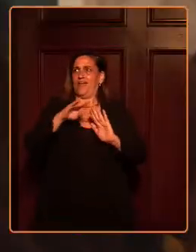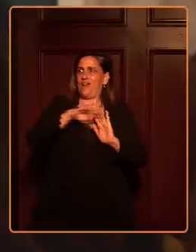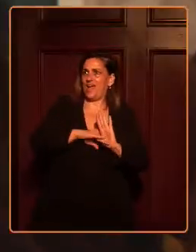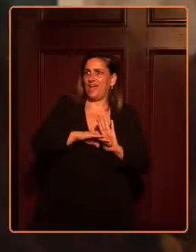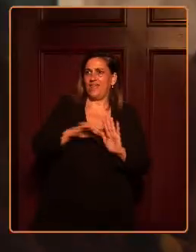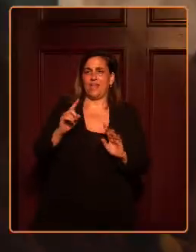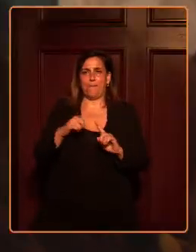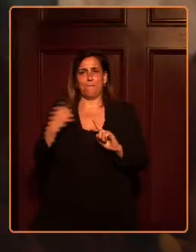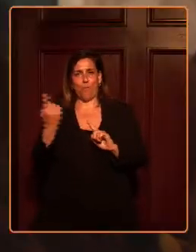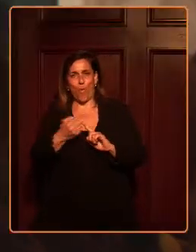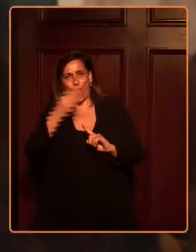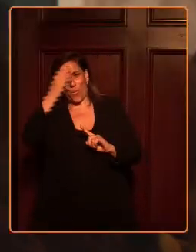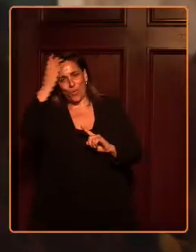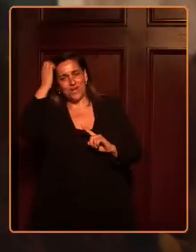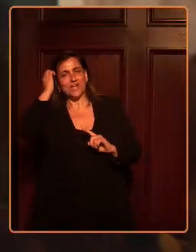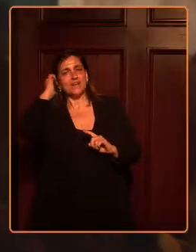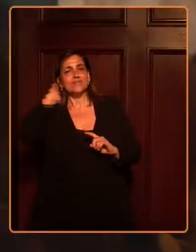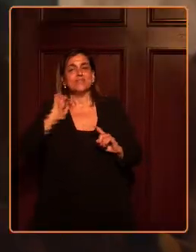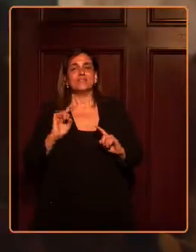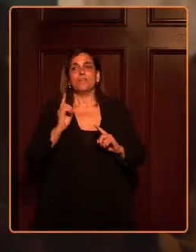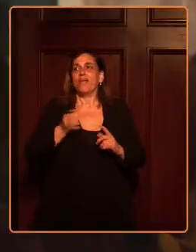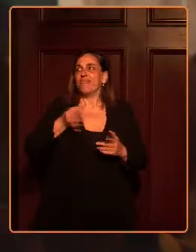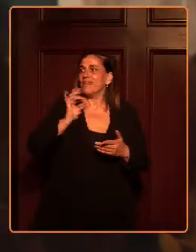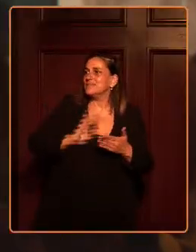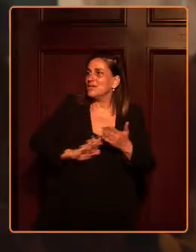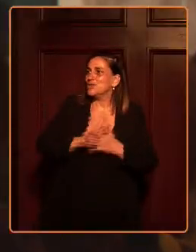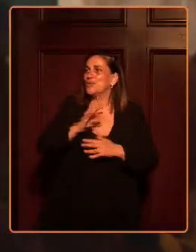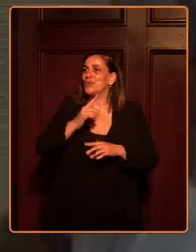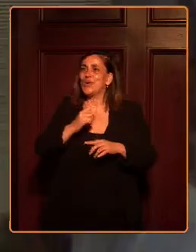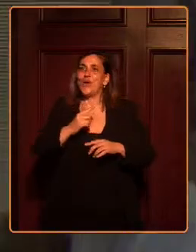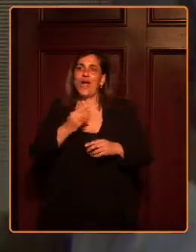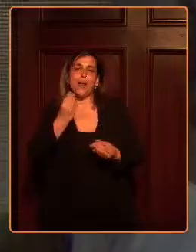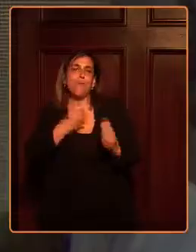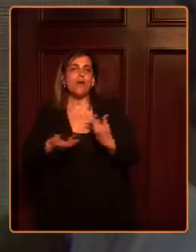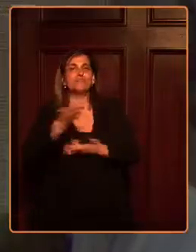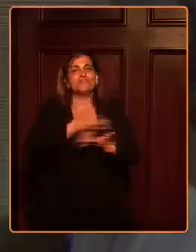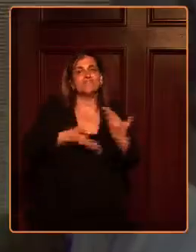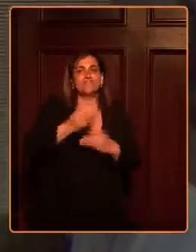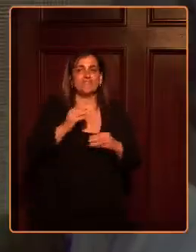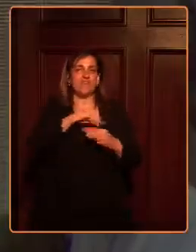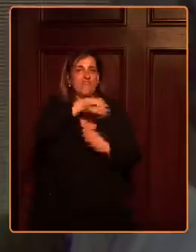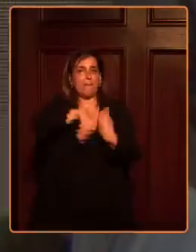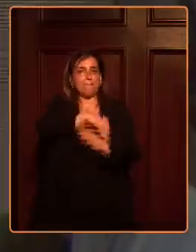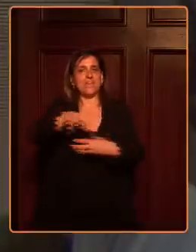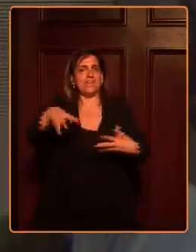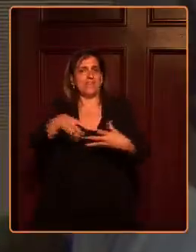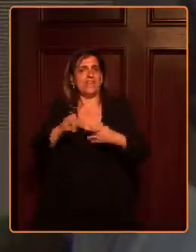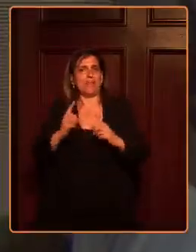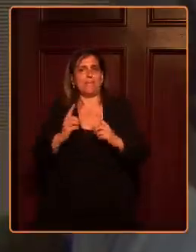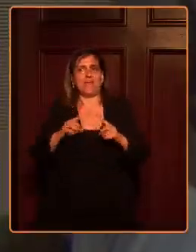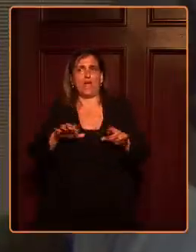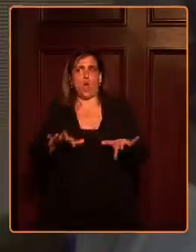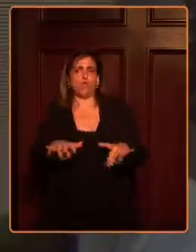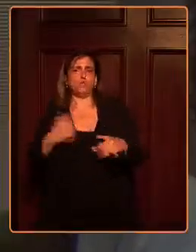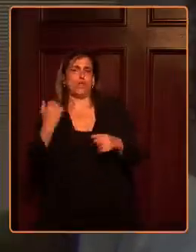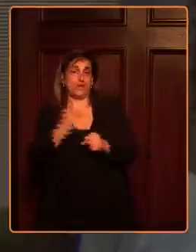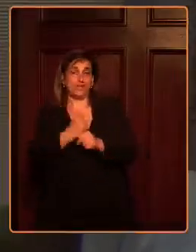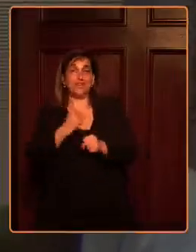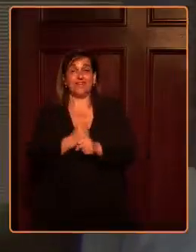agenda pública, ¿no?, sino en nuestros desayunos, almuerzos, discusiones familiares, en nuestra computadora del trabajo.